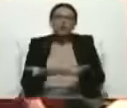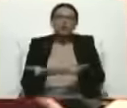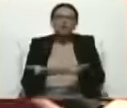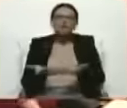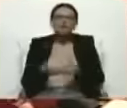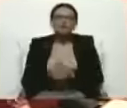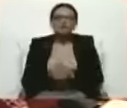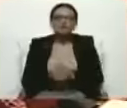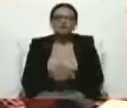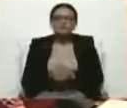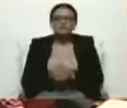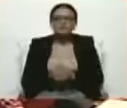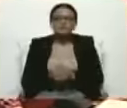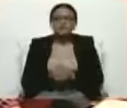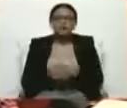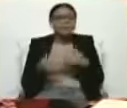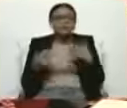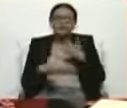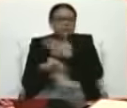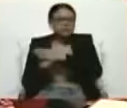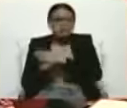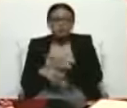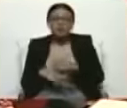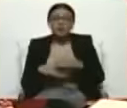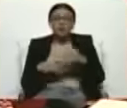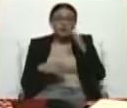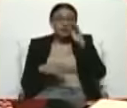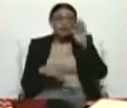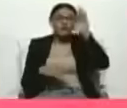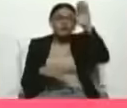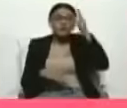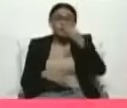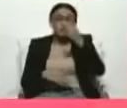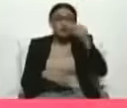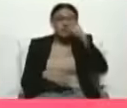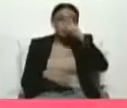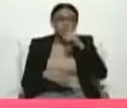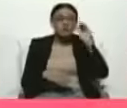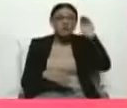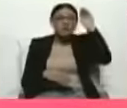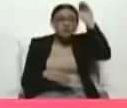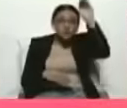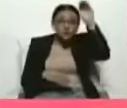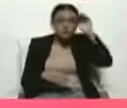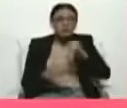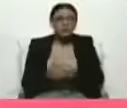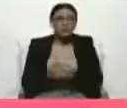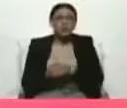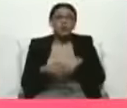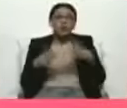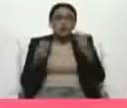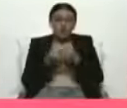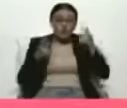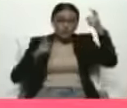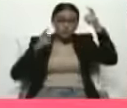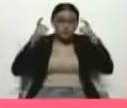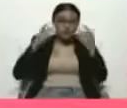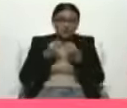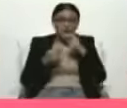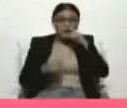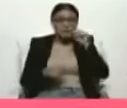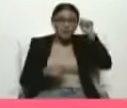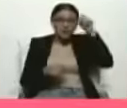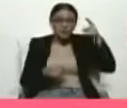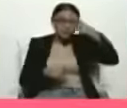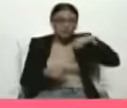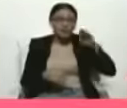Pero dentro de 200 años, de nosotros, de esta generación, que con Chávez y con Nicolás han enfrentado al imperialismo,